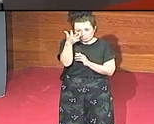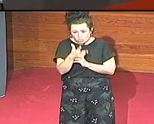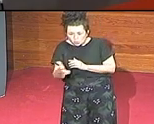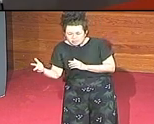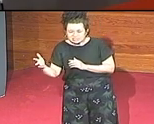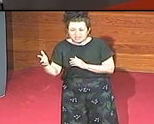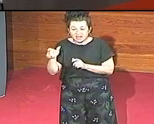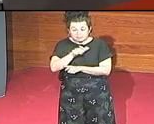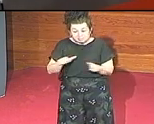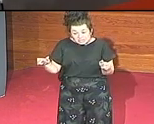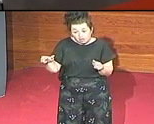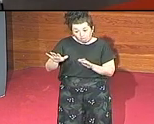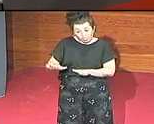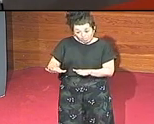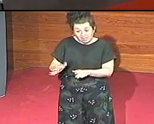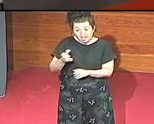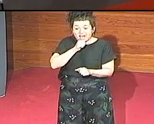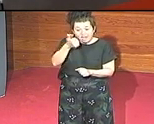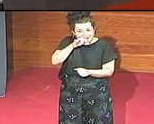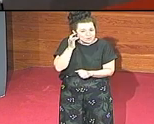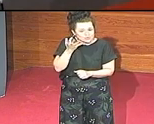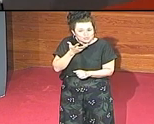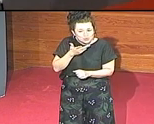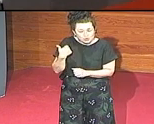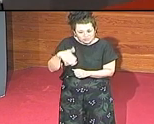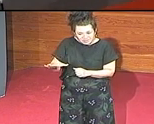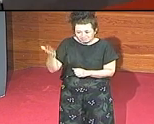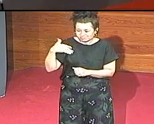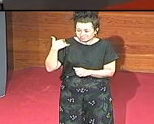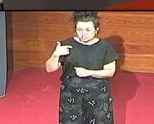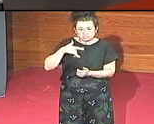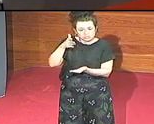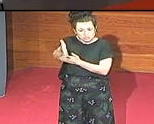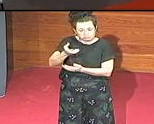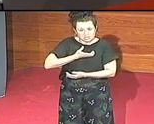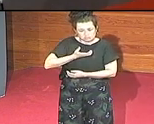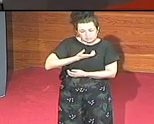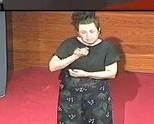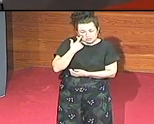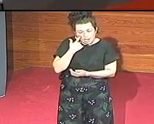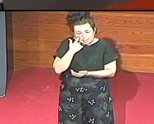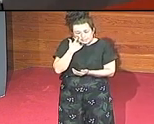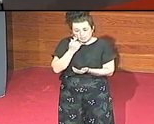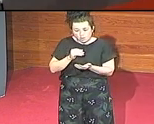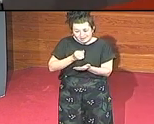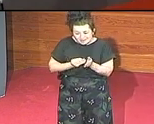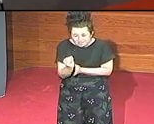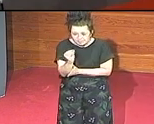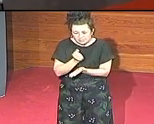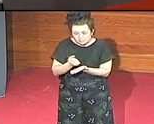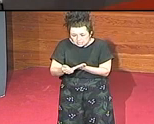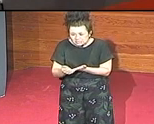que quedaba que había conocido a mis abuelos y estuve en el ayuntamiento pillando las partidas de nacimiento de todo el mundo sacando fotografías